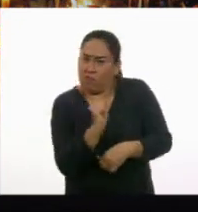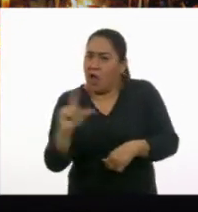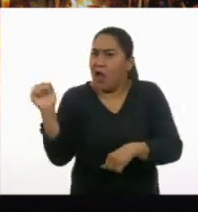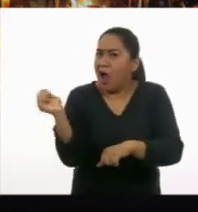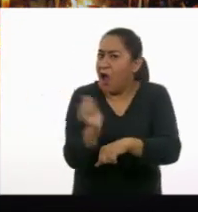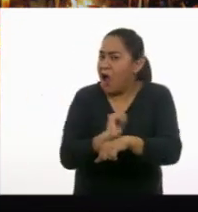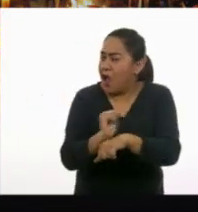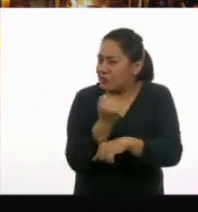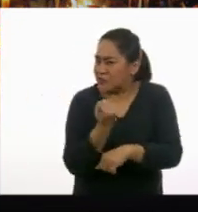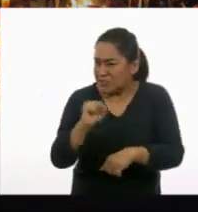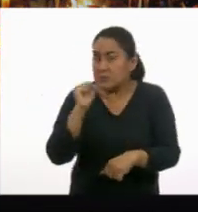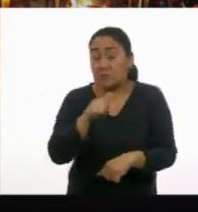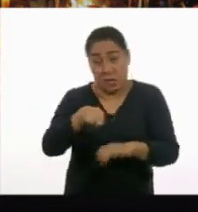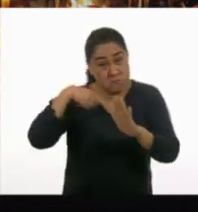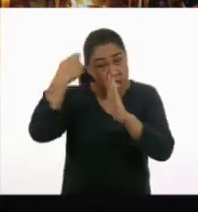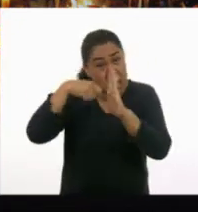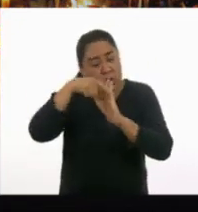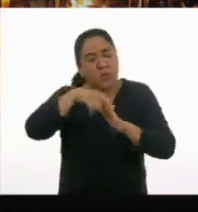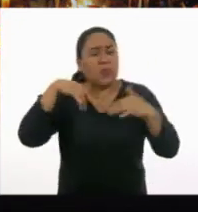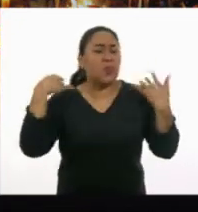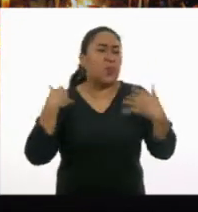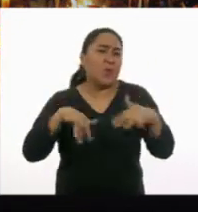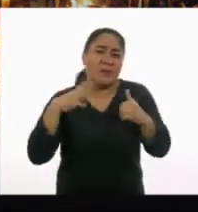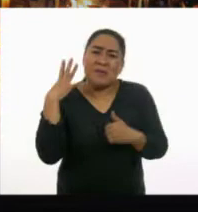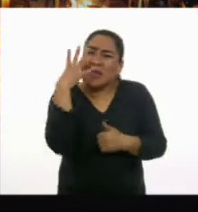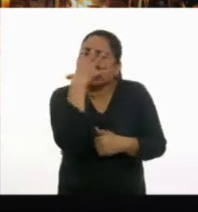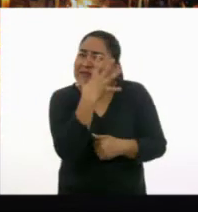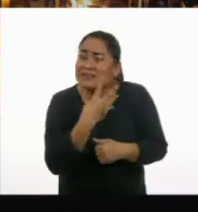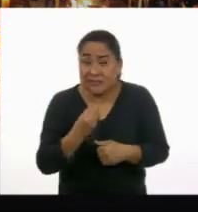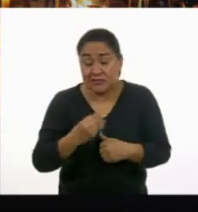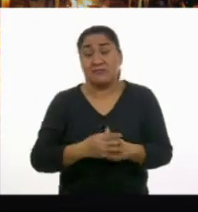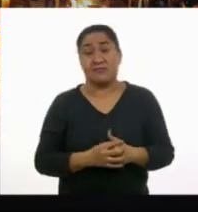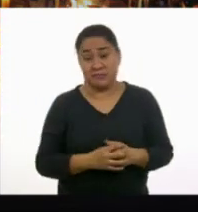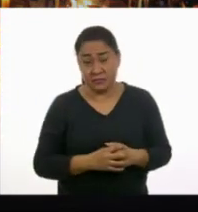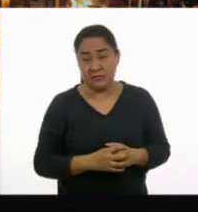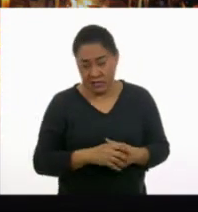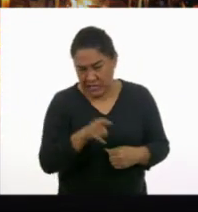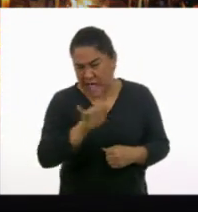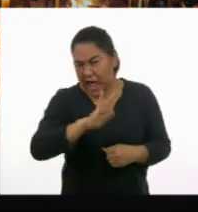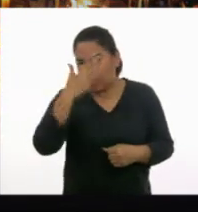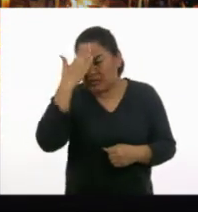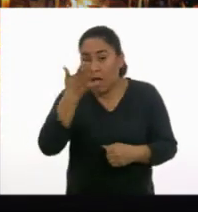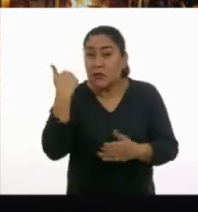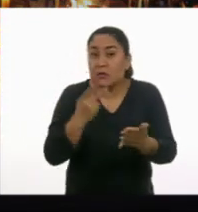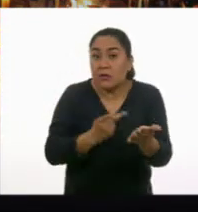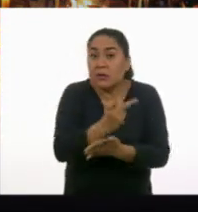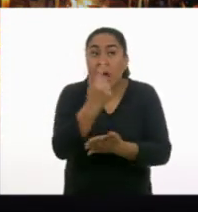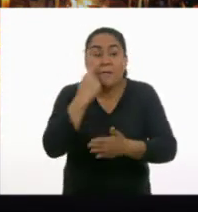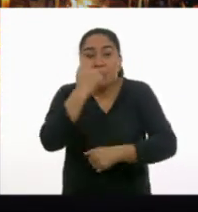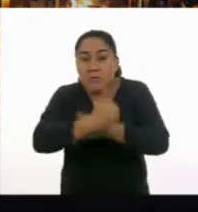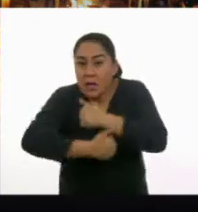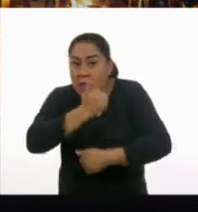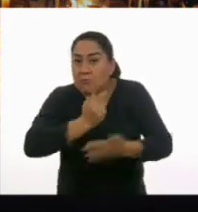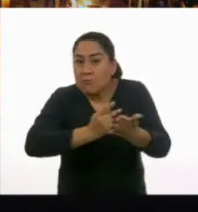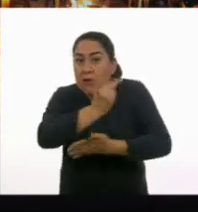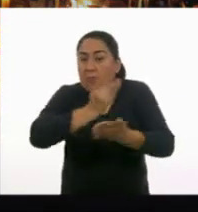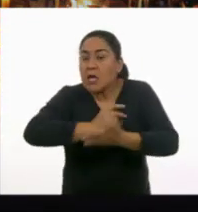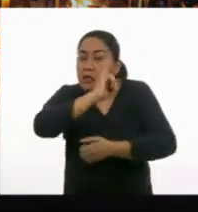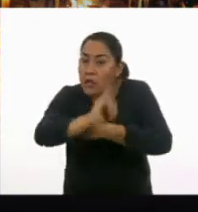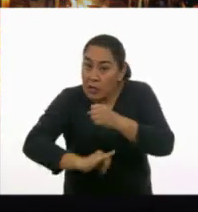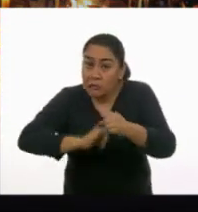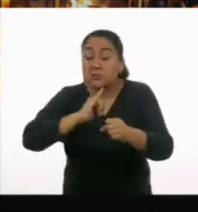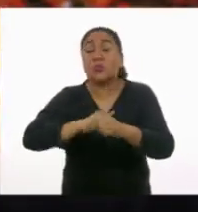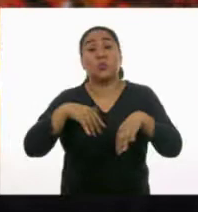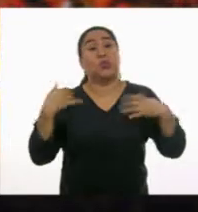además, la película era bellísima. Muy bella. Y tú sabes sí. Y que tuvo galardones, premios internacionales.